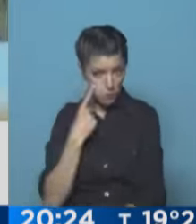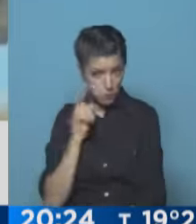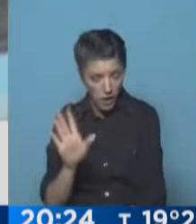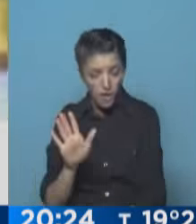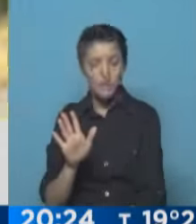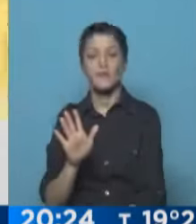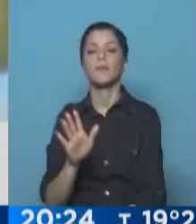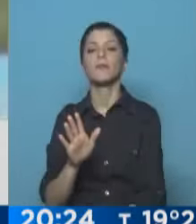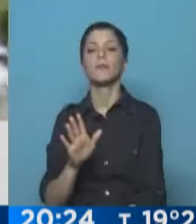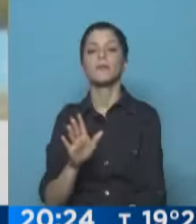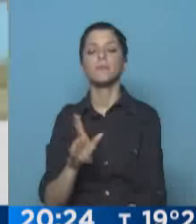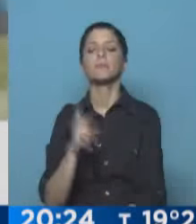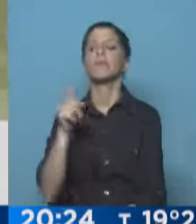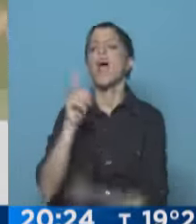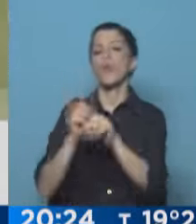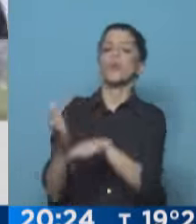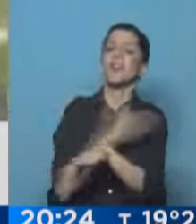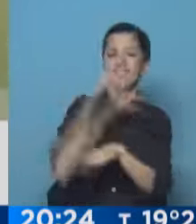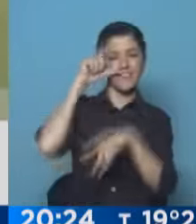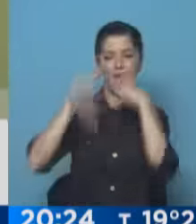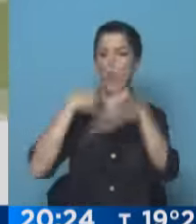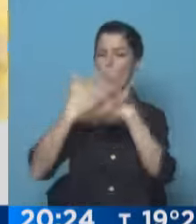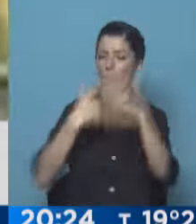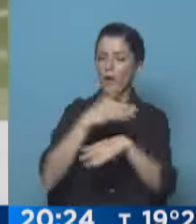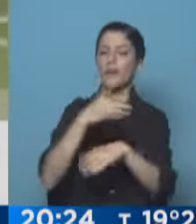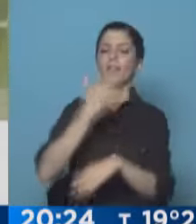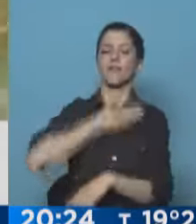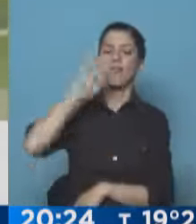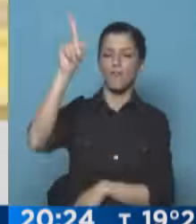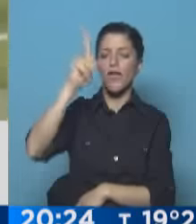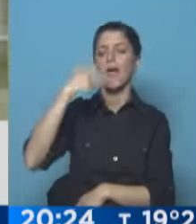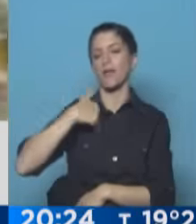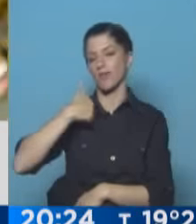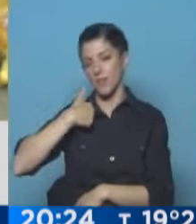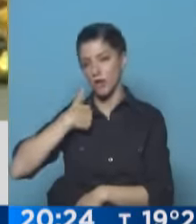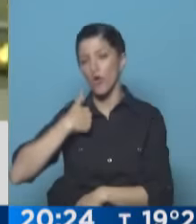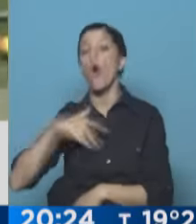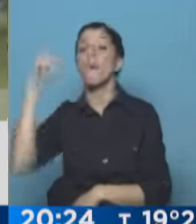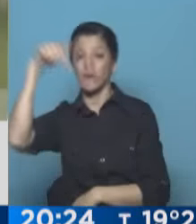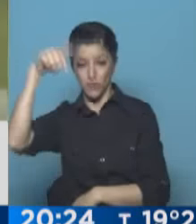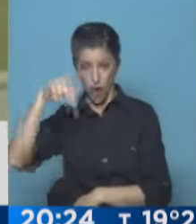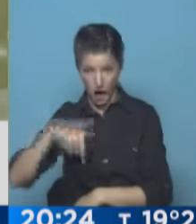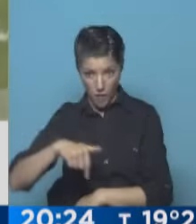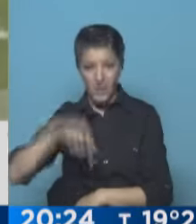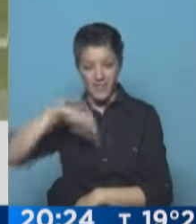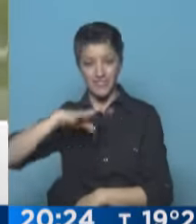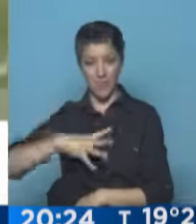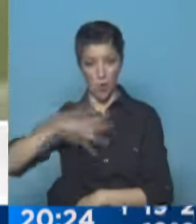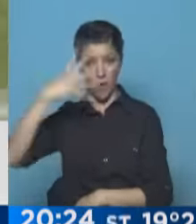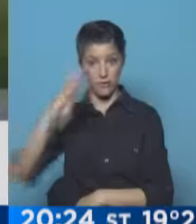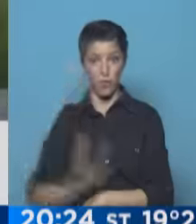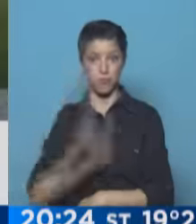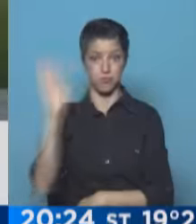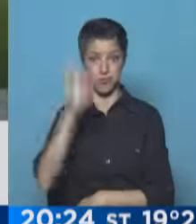de Santa Fe, en Argentinos Juniors. Por eso se reforzó Kudelka, cuarto ascenso que logra el